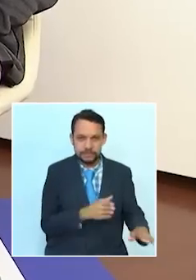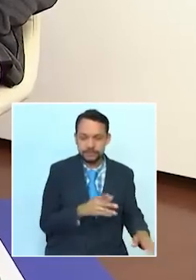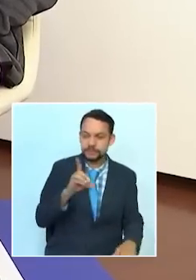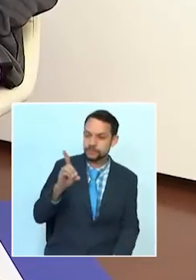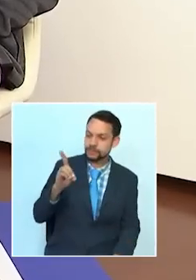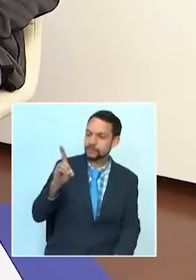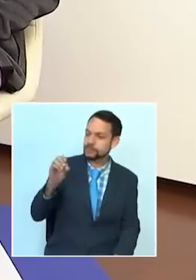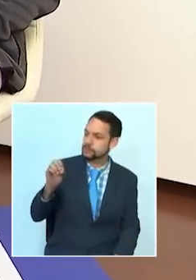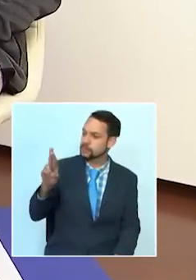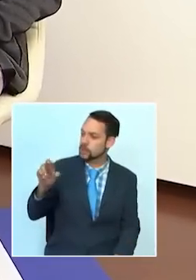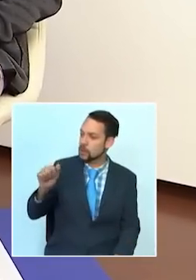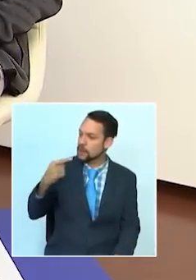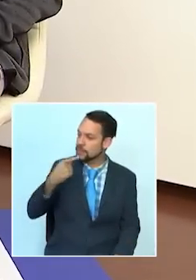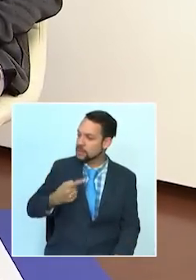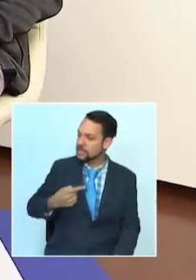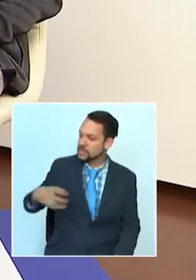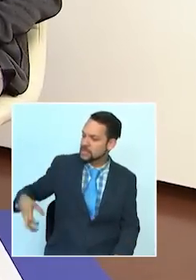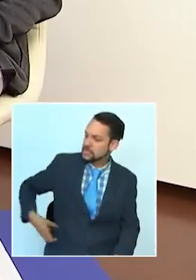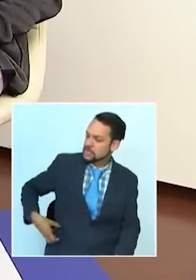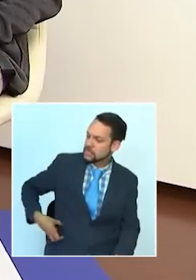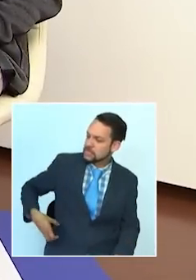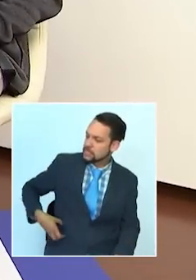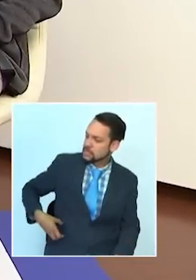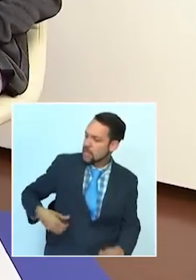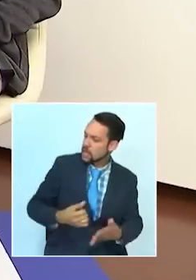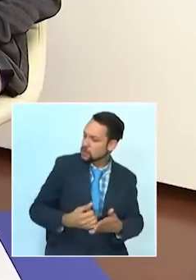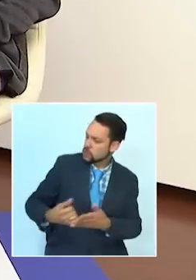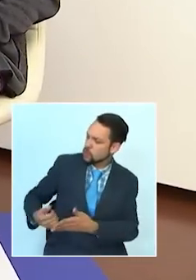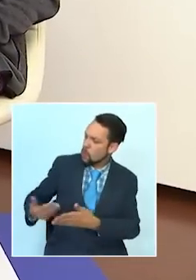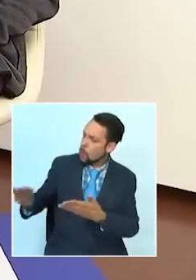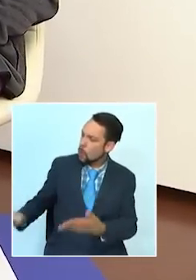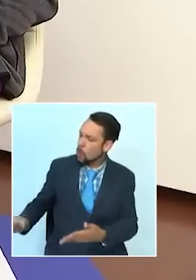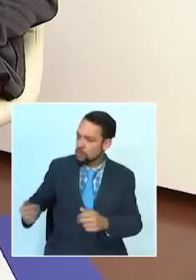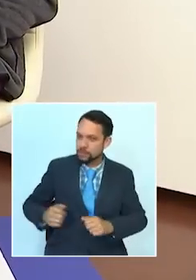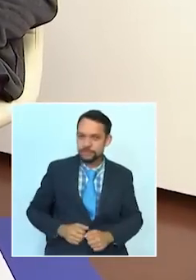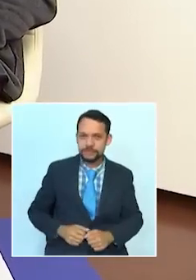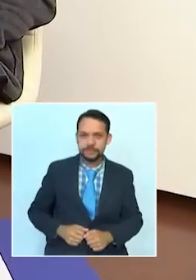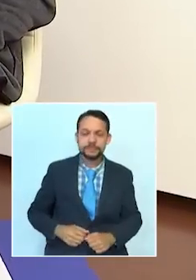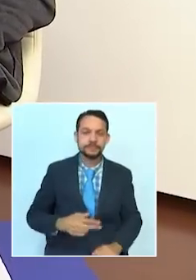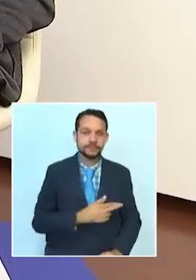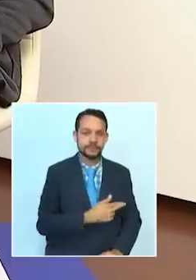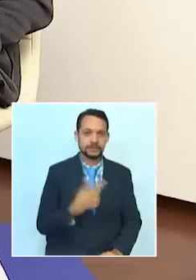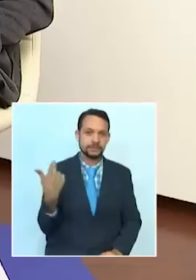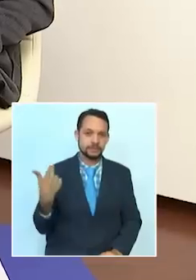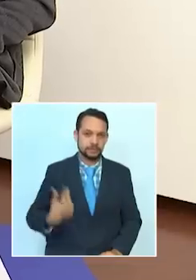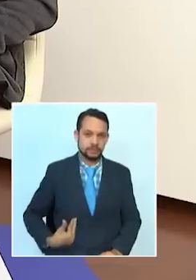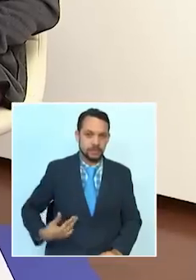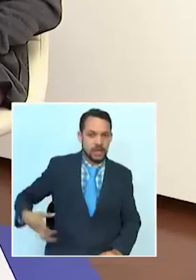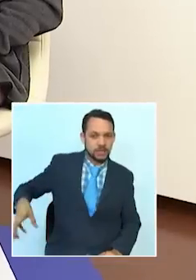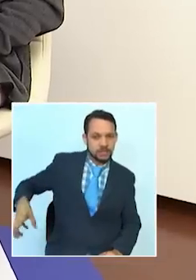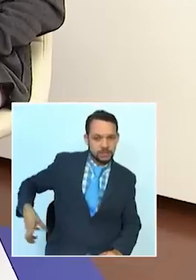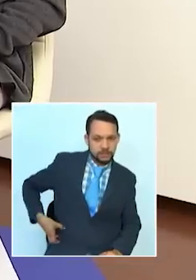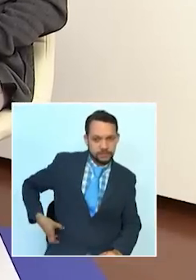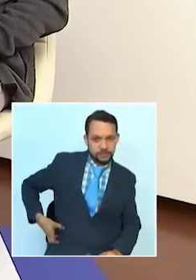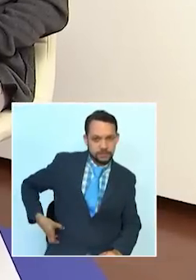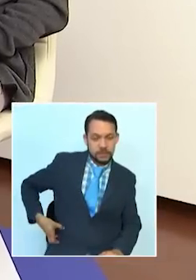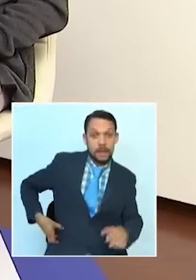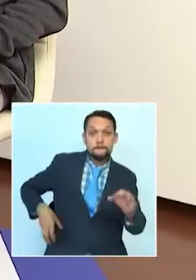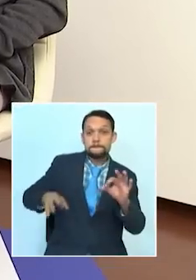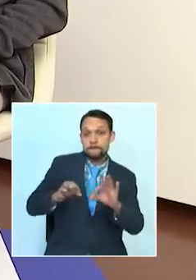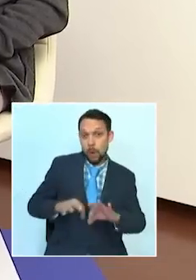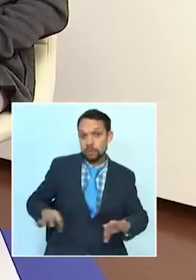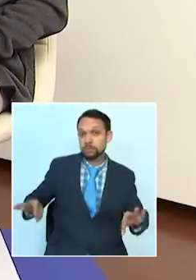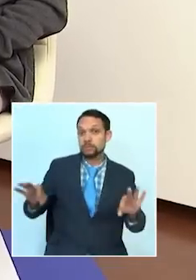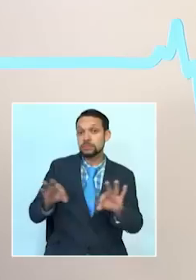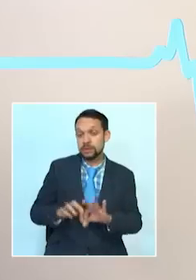recomienda para los riñones para los riñones desde la medicina china el riñón Es un órgano muy importante